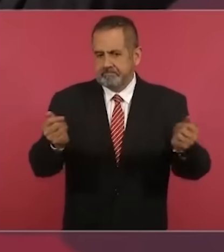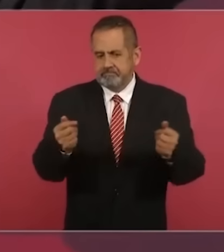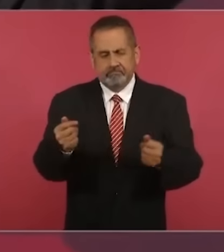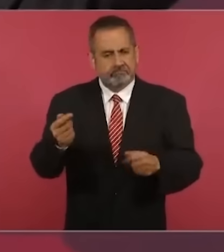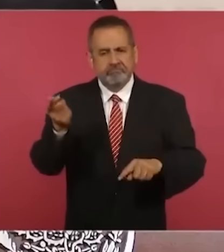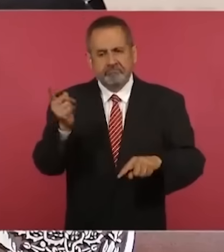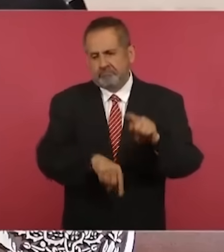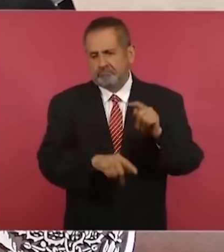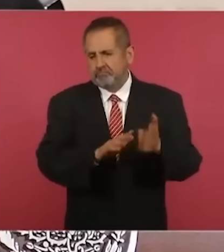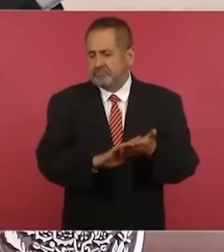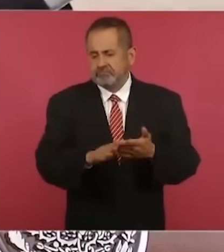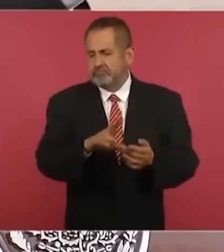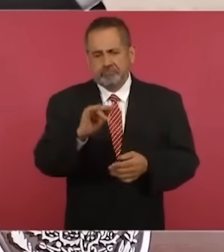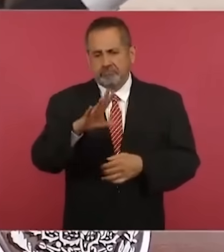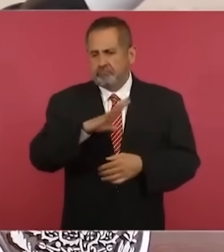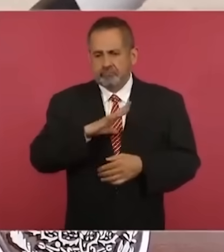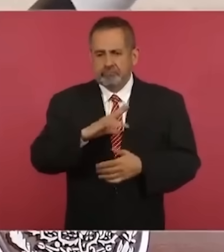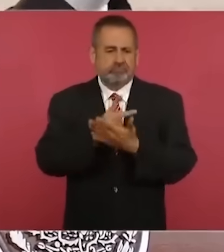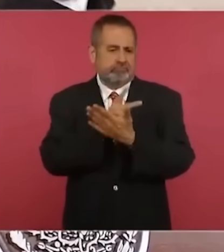desaparece